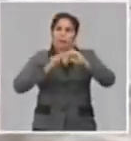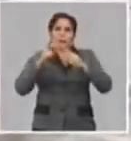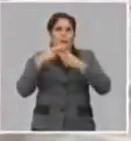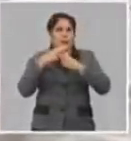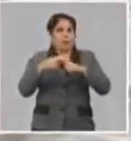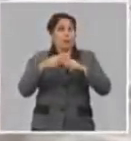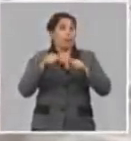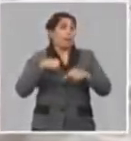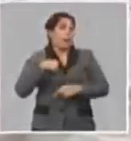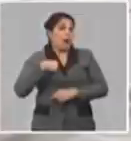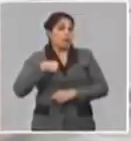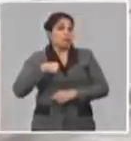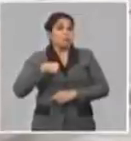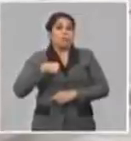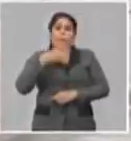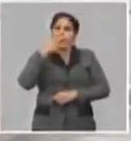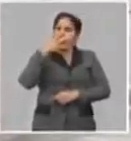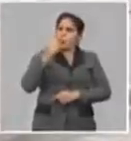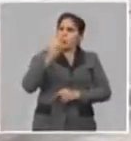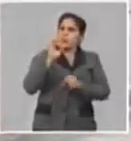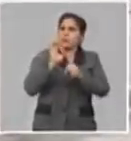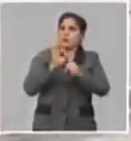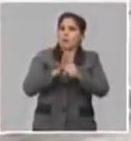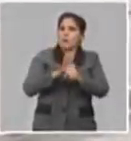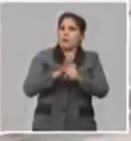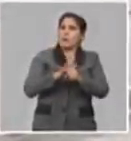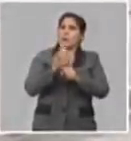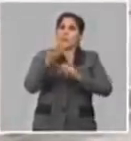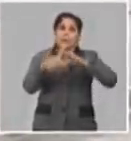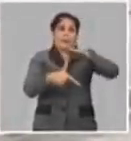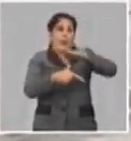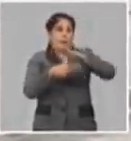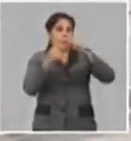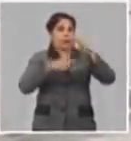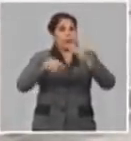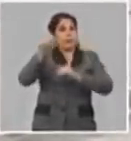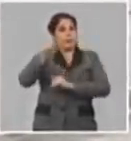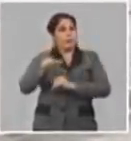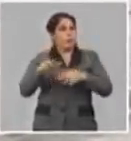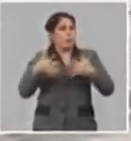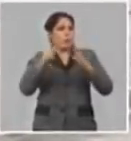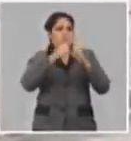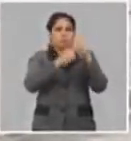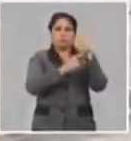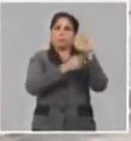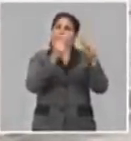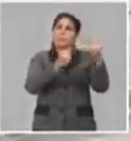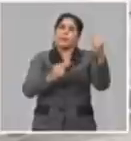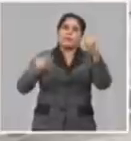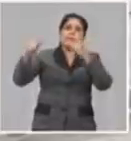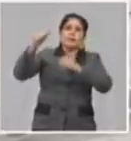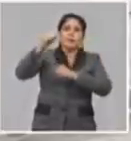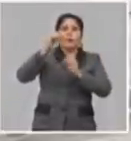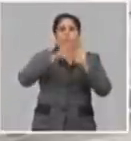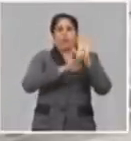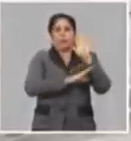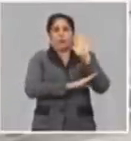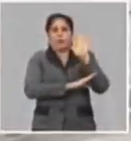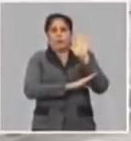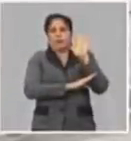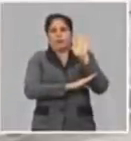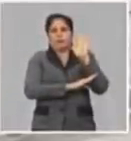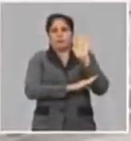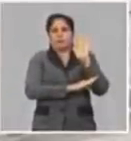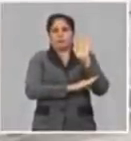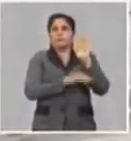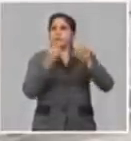Pero me gustaría comenzar delineando, viceprimer ministro, ¿cuáles son los aspectos principales de esas medidas? ¿A qué se enfocan?